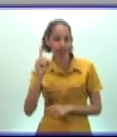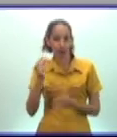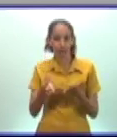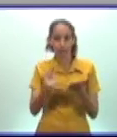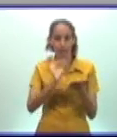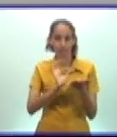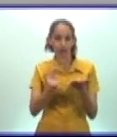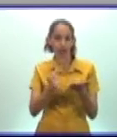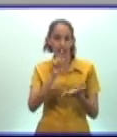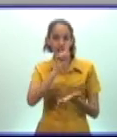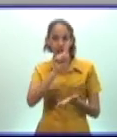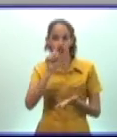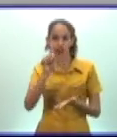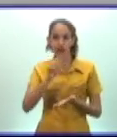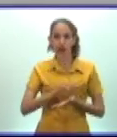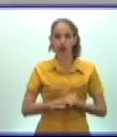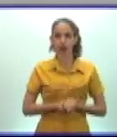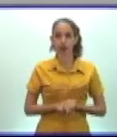11.